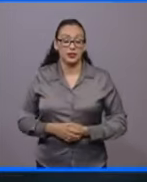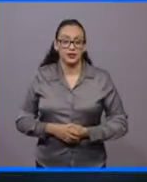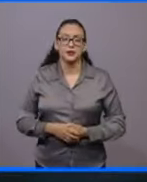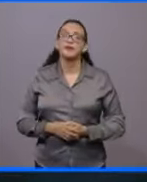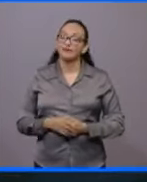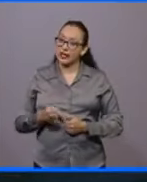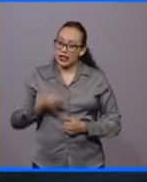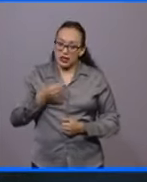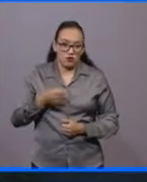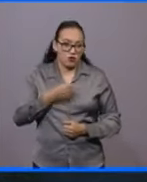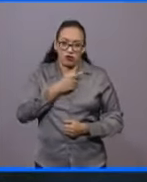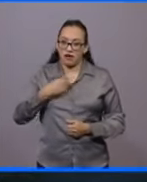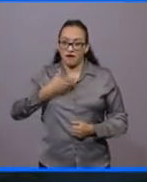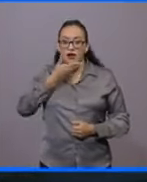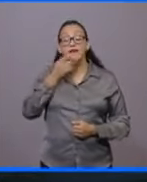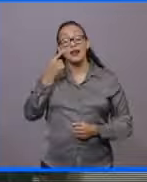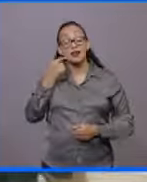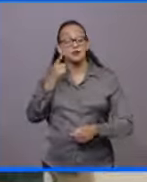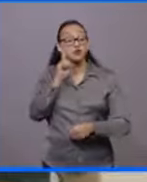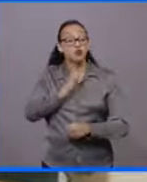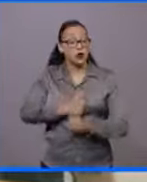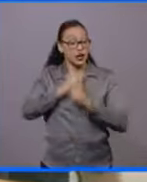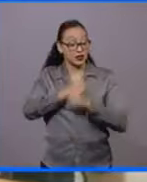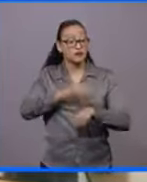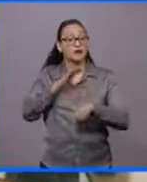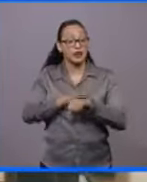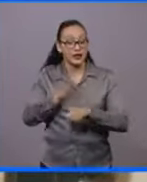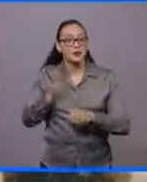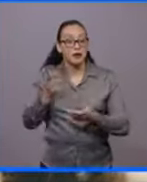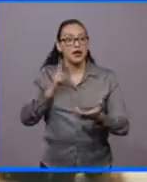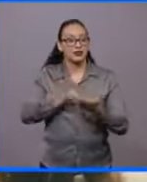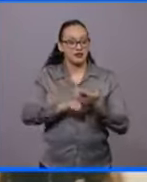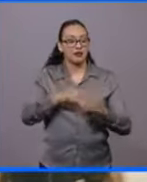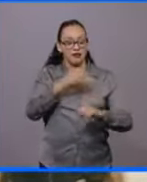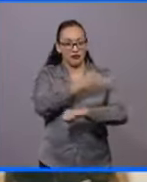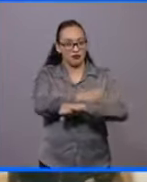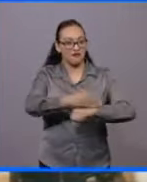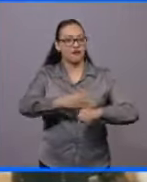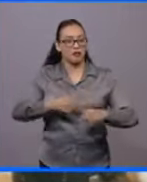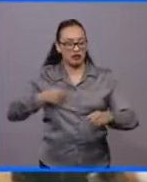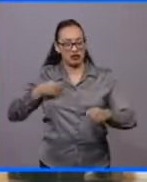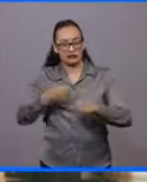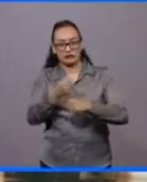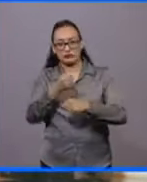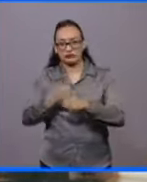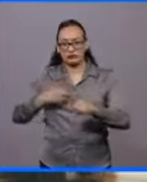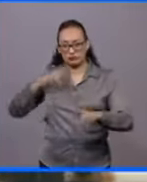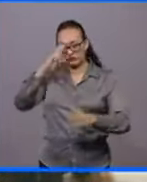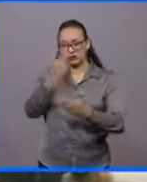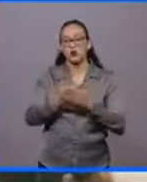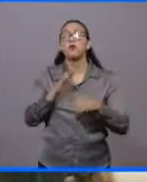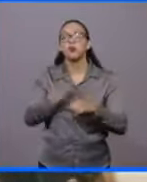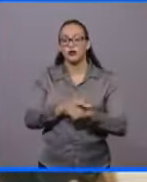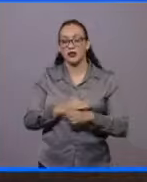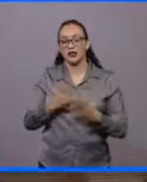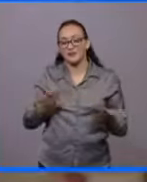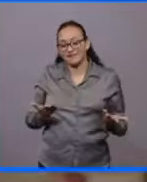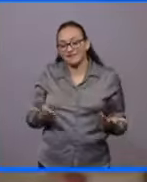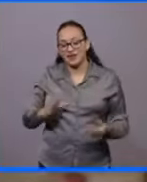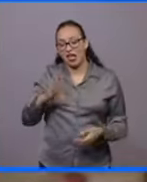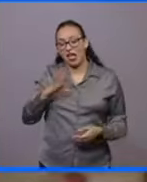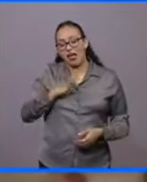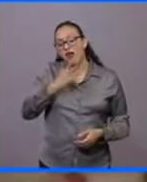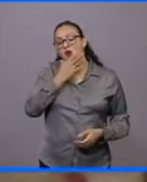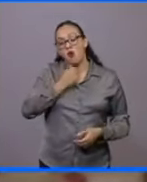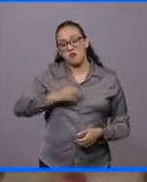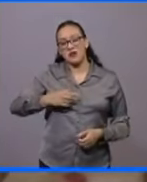Informa, afirmó que las mujeres son más vulnerables a padecer violencia intrafamiliar debido al sistema patriarcal, Sin